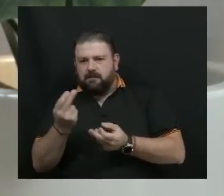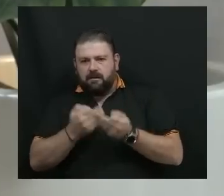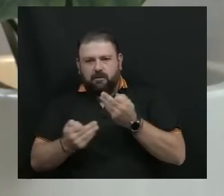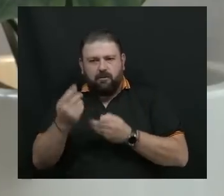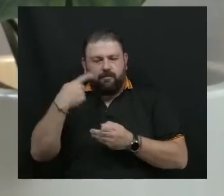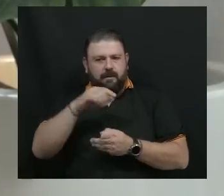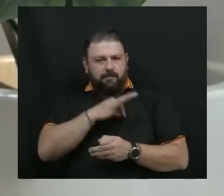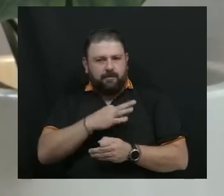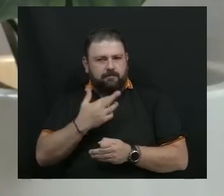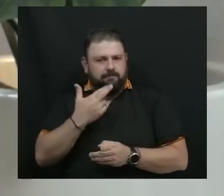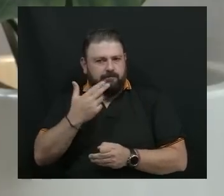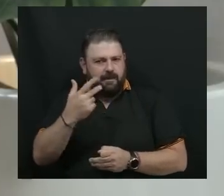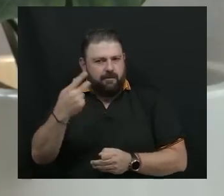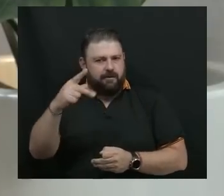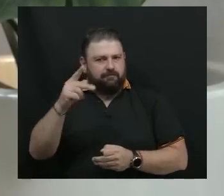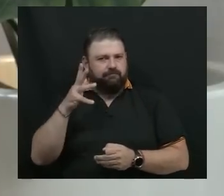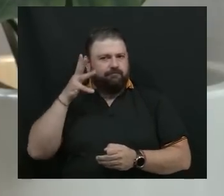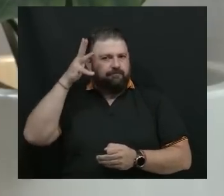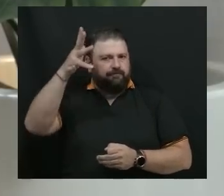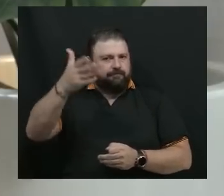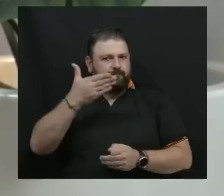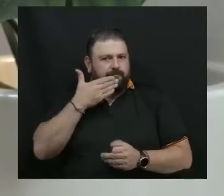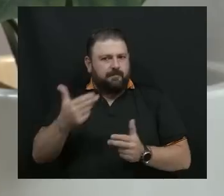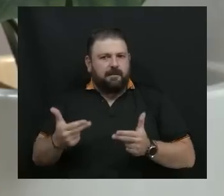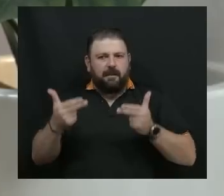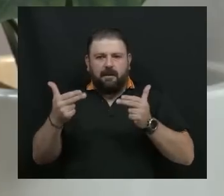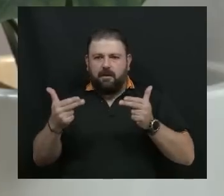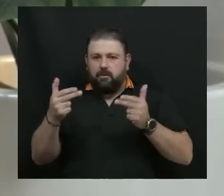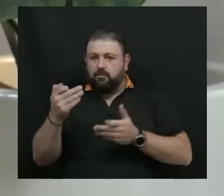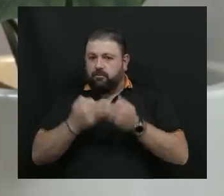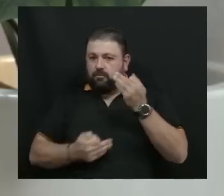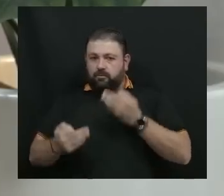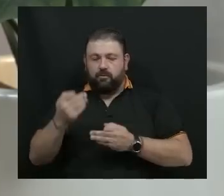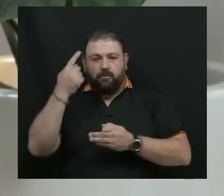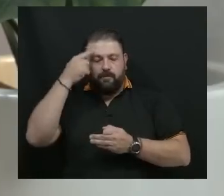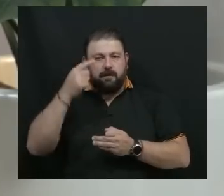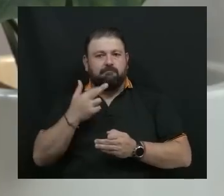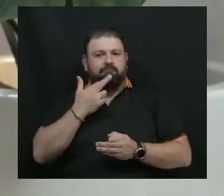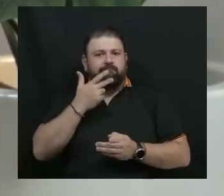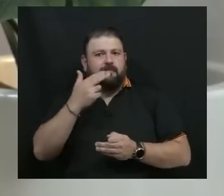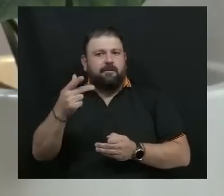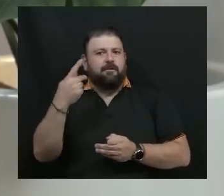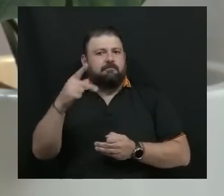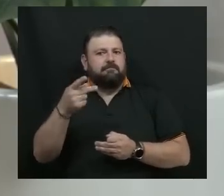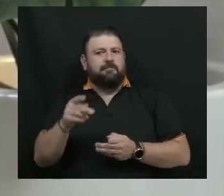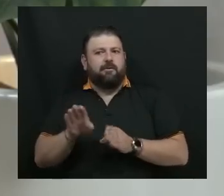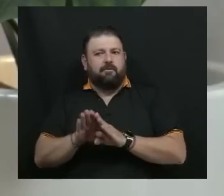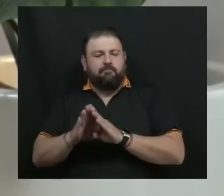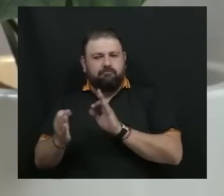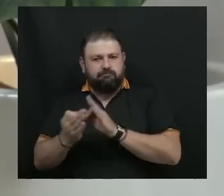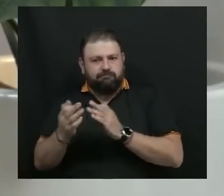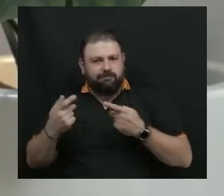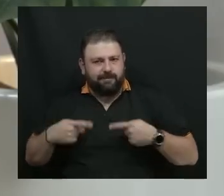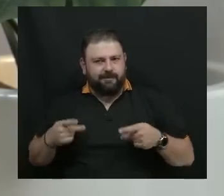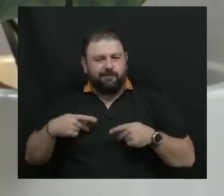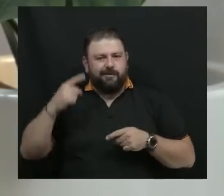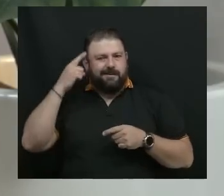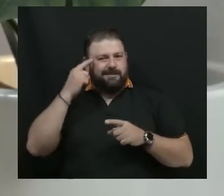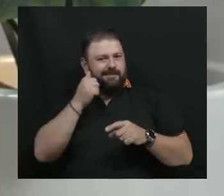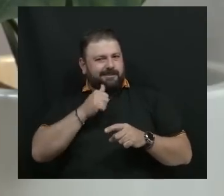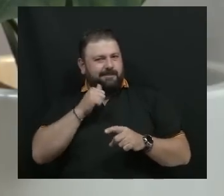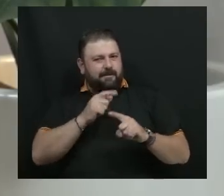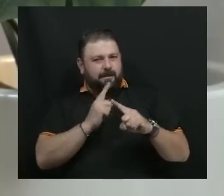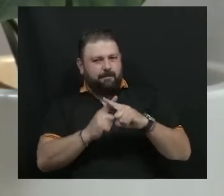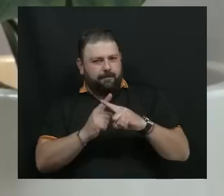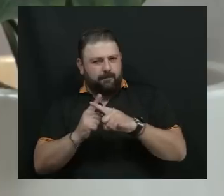pueden hacerle para mejorar en su negocio independiente, cómo pueden mejorar, cómo pueden hacer cosas positivas e innovadoras.